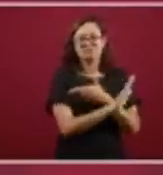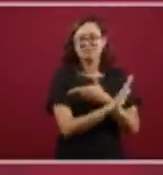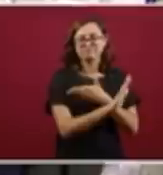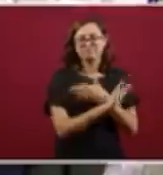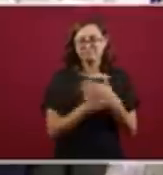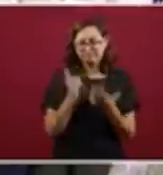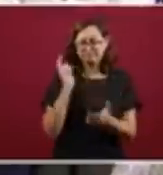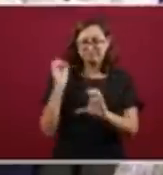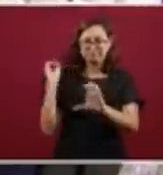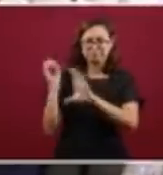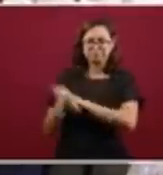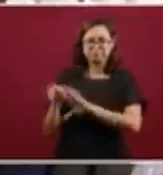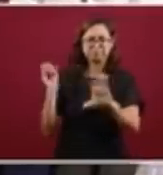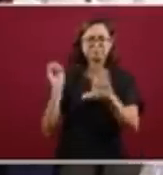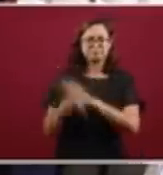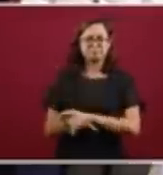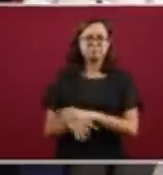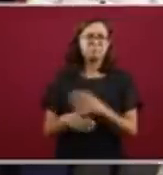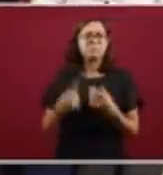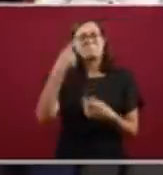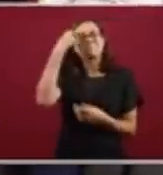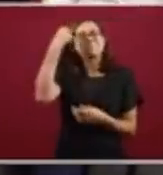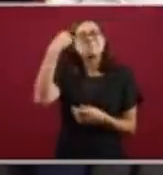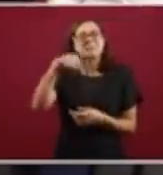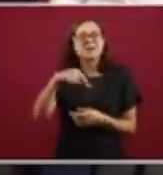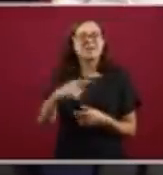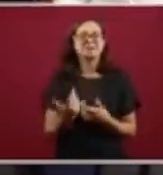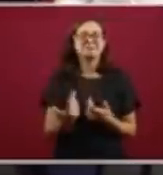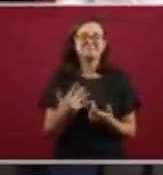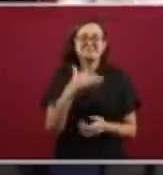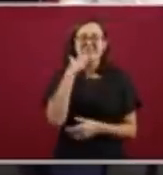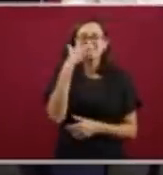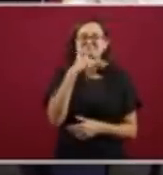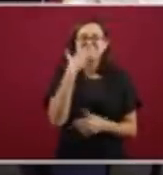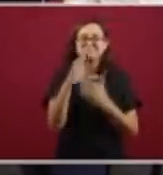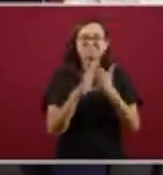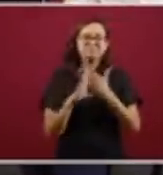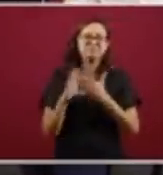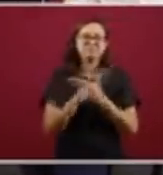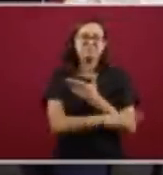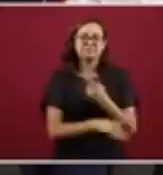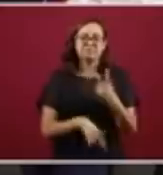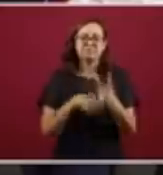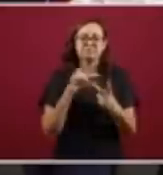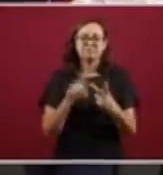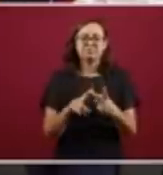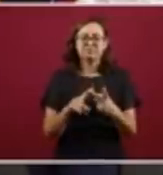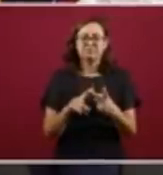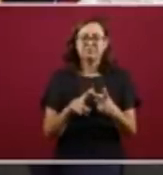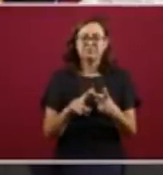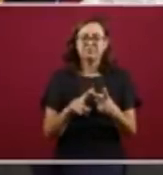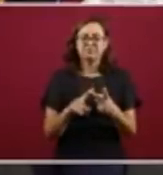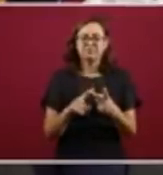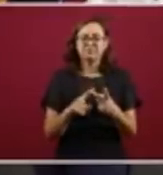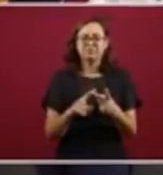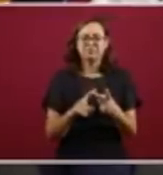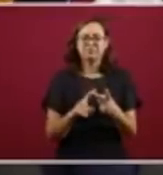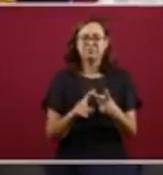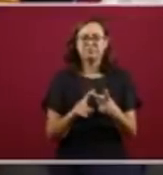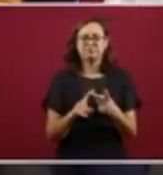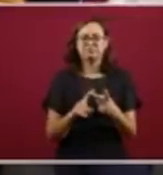porque se evita la corrupción, en primer lugar,